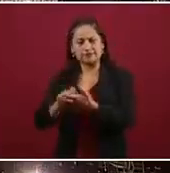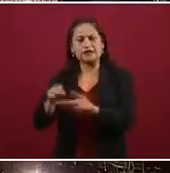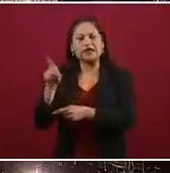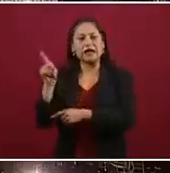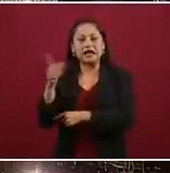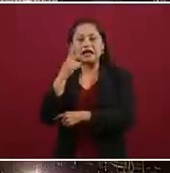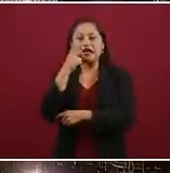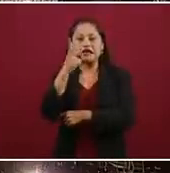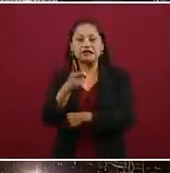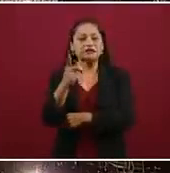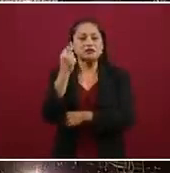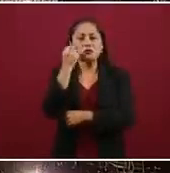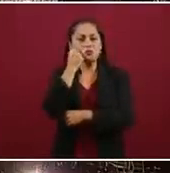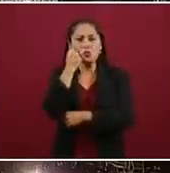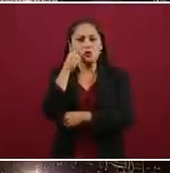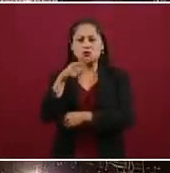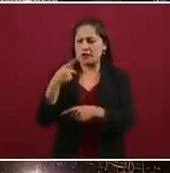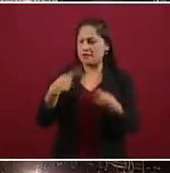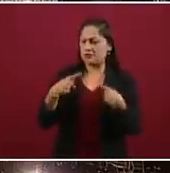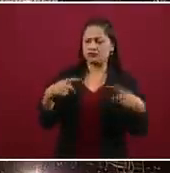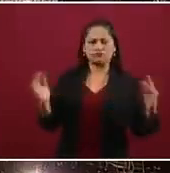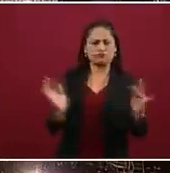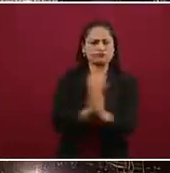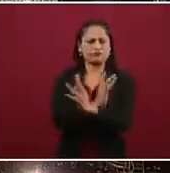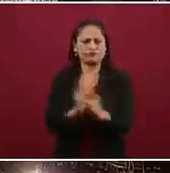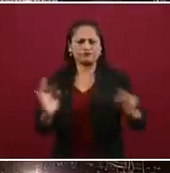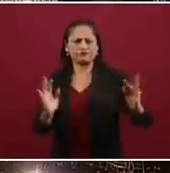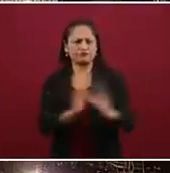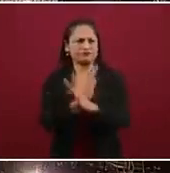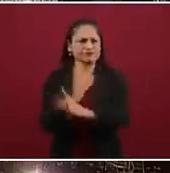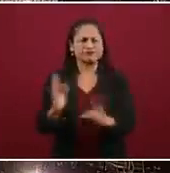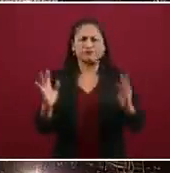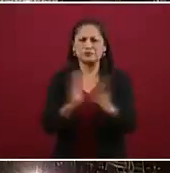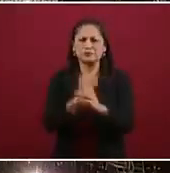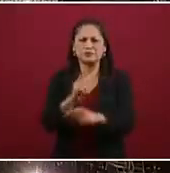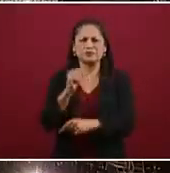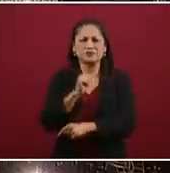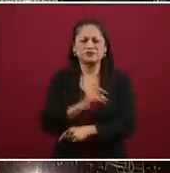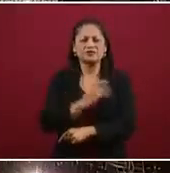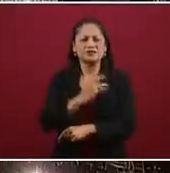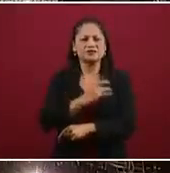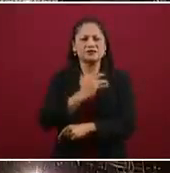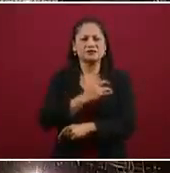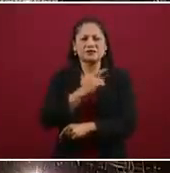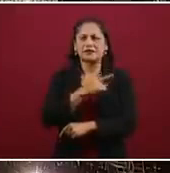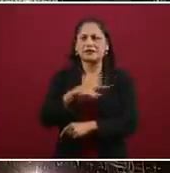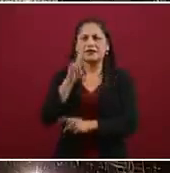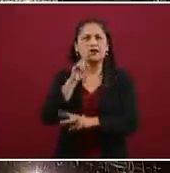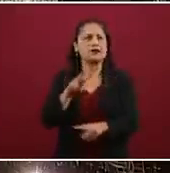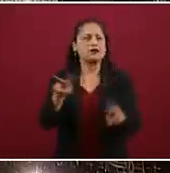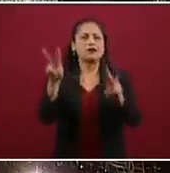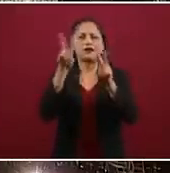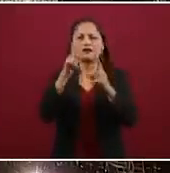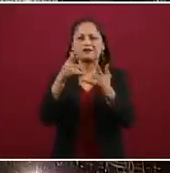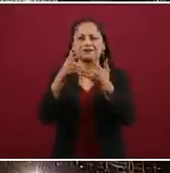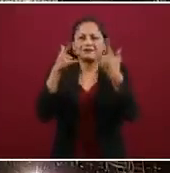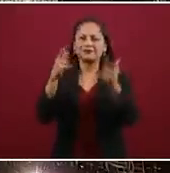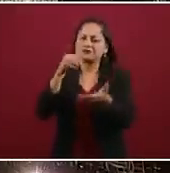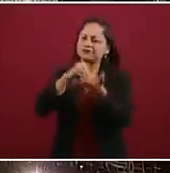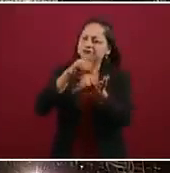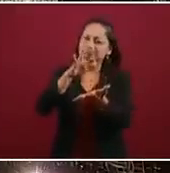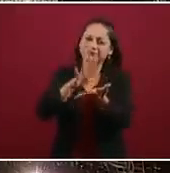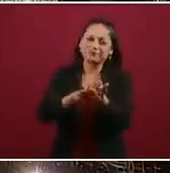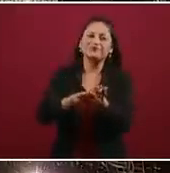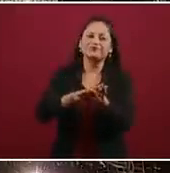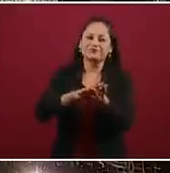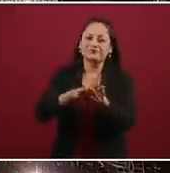por mucha prisa que tenga, tiene la recuperación de la mirada histórica. Pues esto ha sido toda una inmersión y